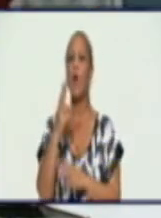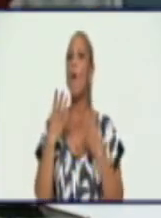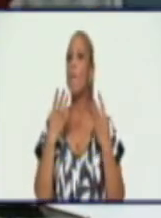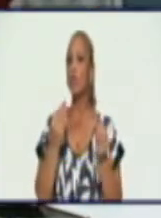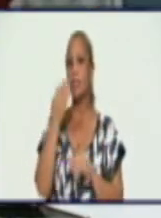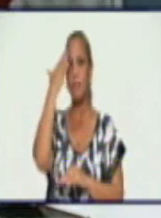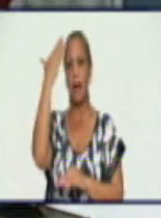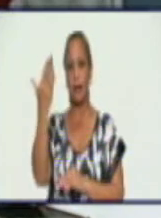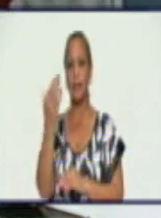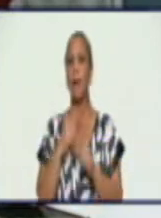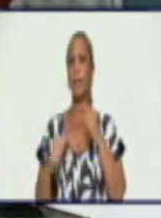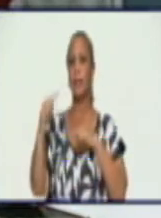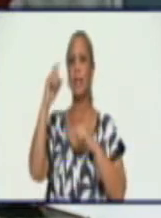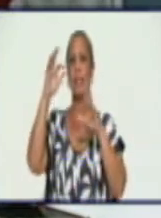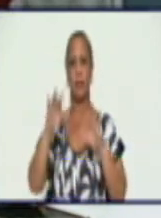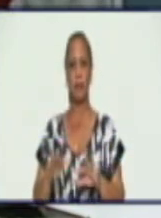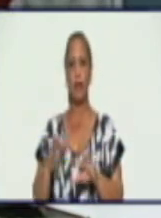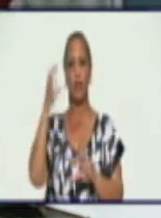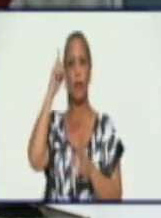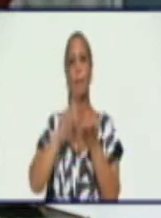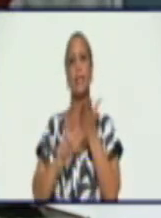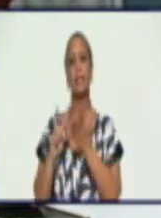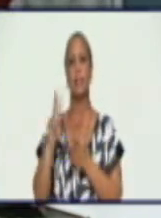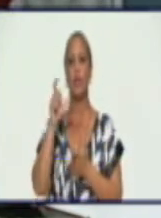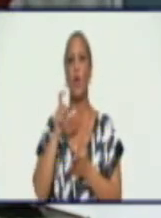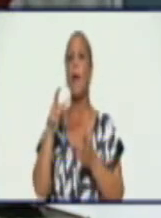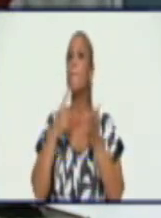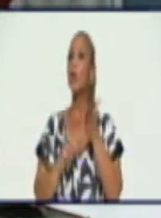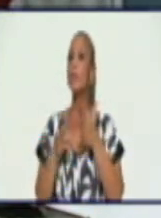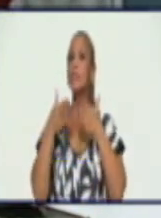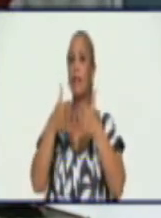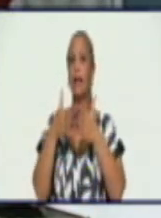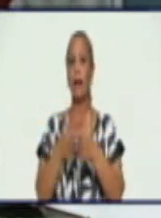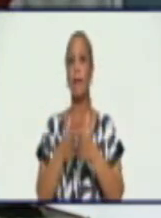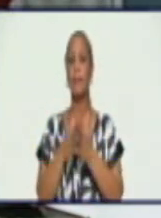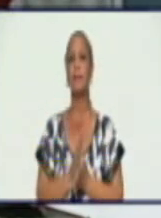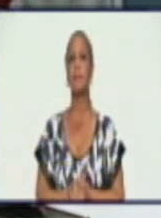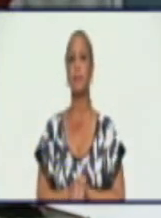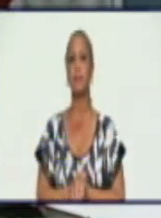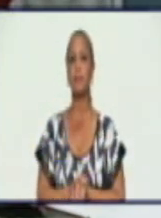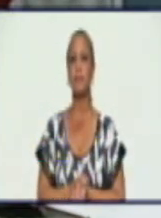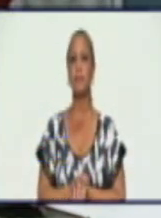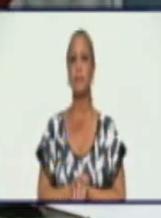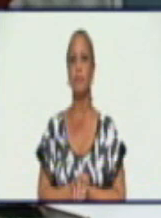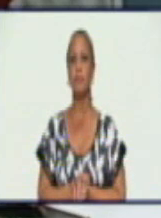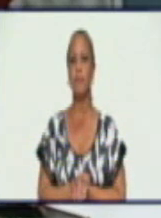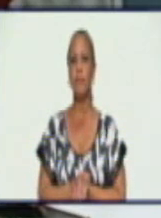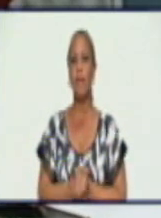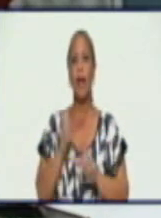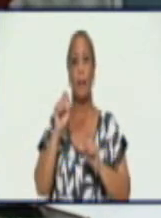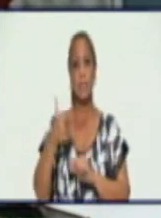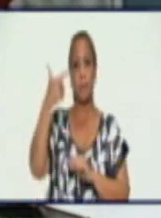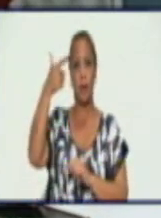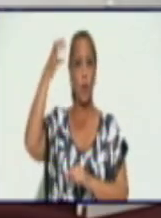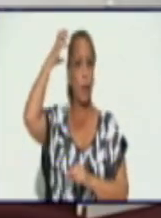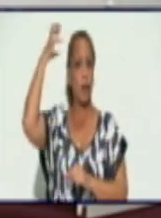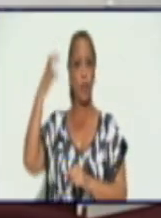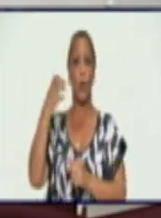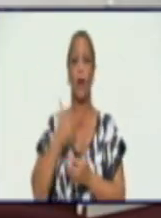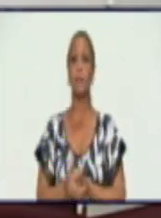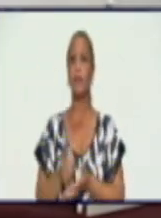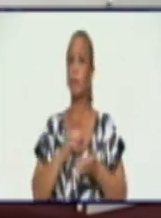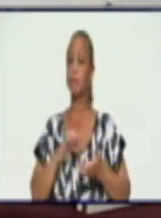a nuestro primer secretario del partido en la provincia de grant el compañero federico hernández hernández a la vicegobernadora provincial la